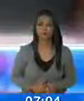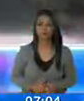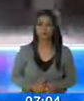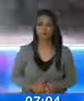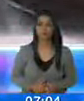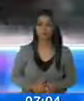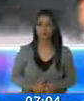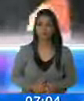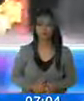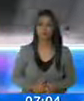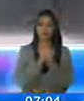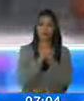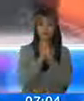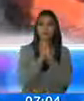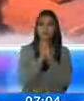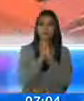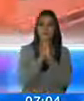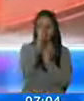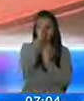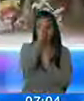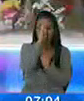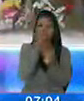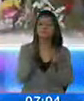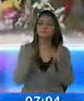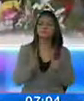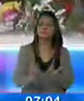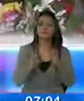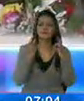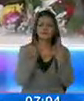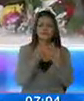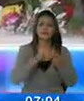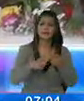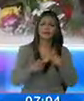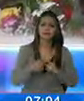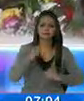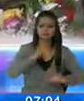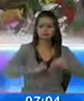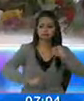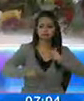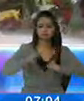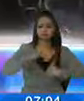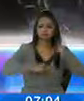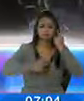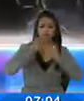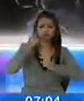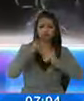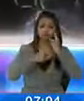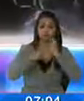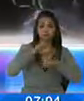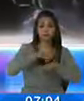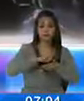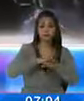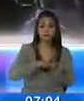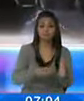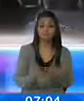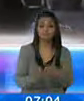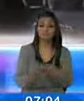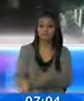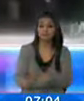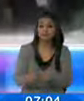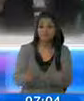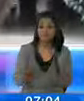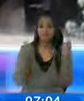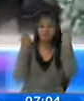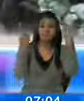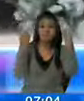La misa en honor de los fallecidos igual se tornó llena de pesares y de nostalgias, ante la amargura por esas partidas que no se comprenden del